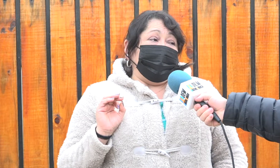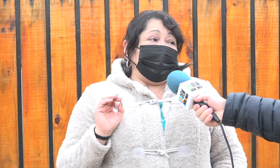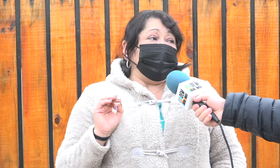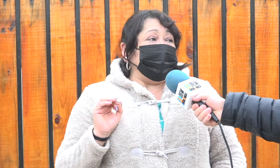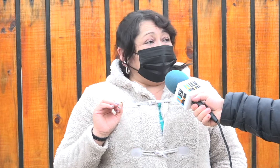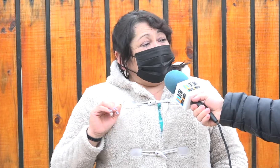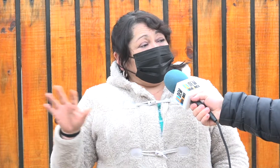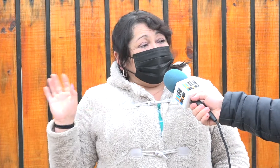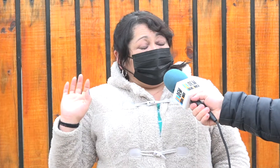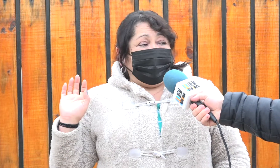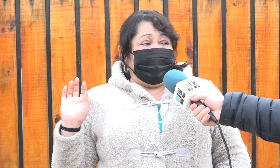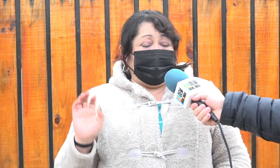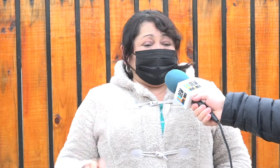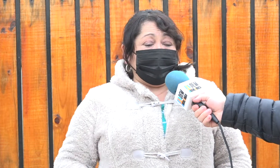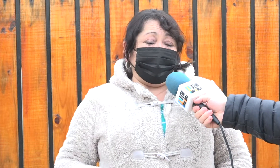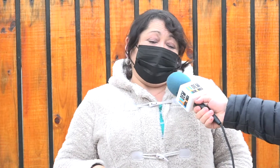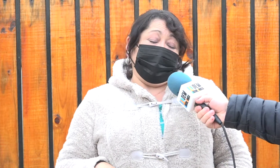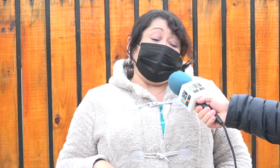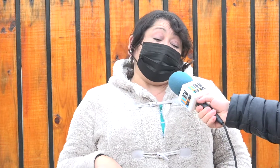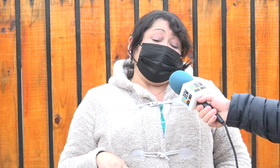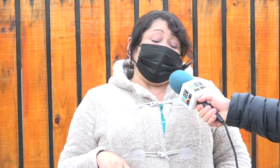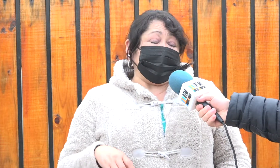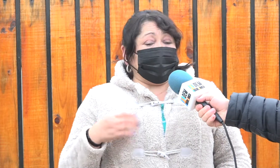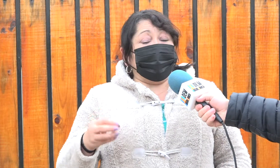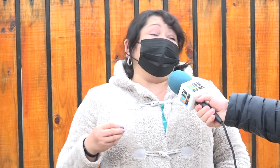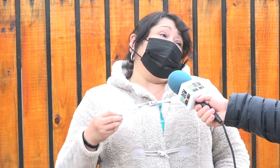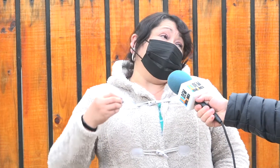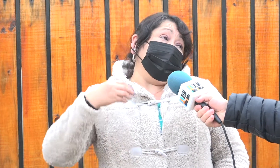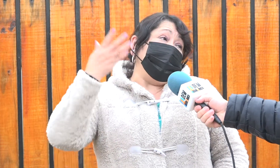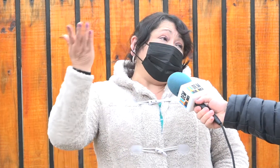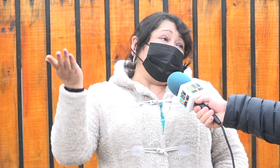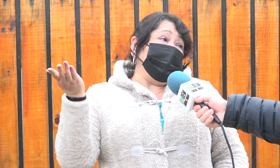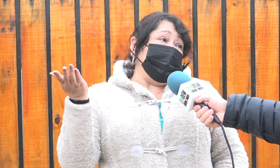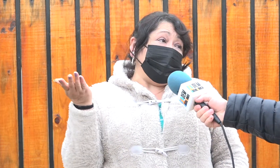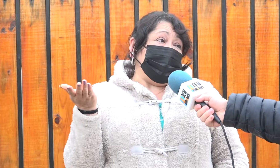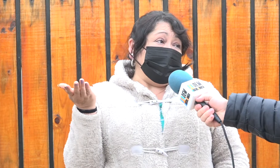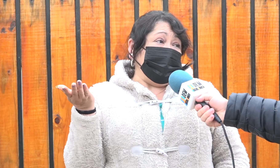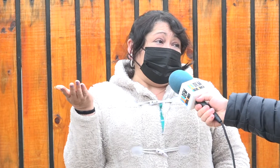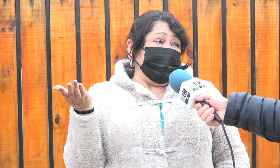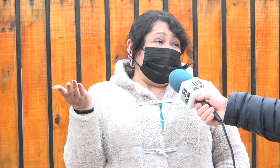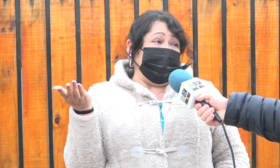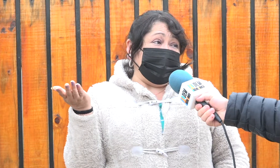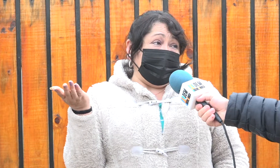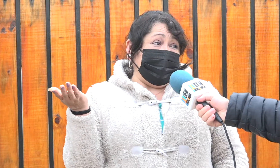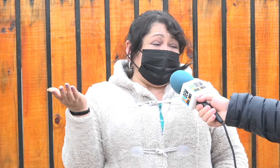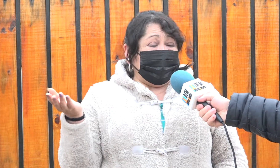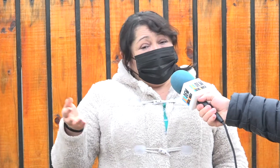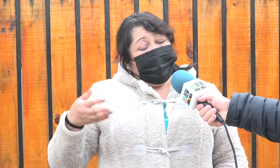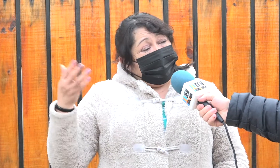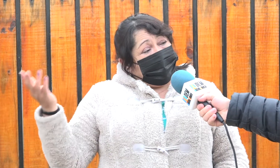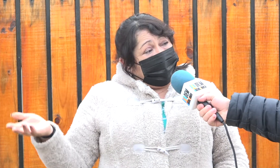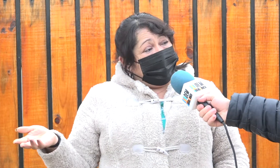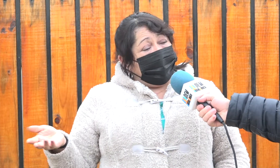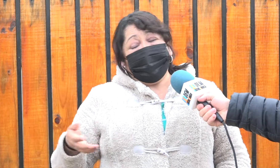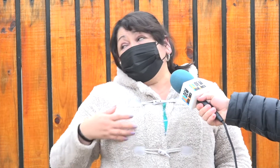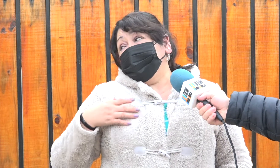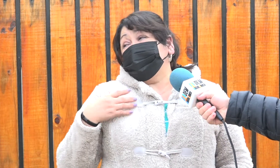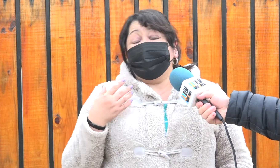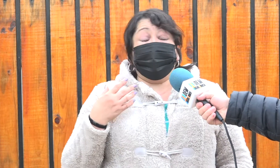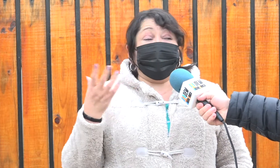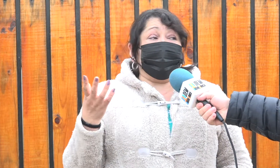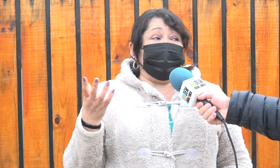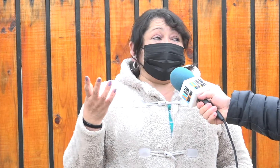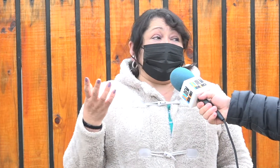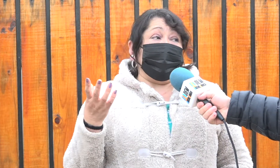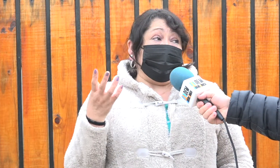pero lo logró un poquito de tiempo y entretenido por el tiempo que estamos ahora con el tema de la pandemia. Para mí